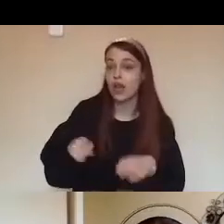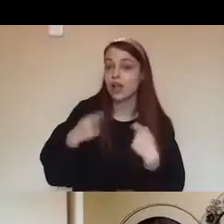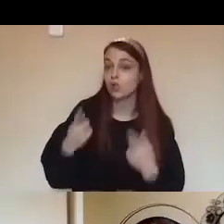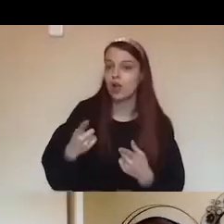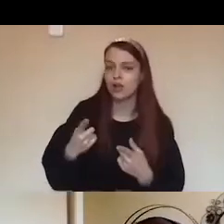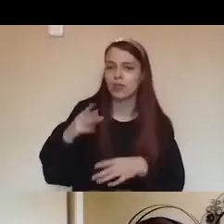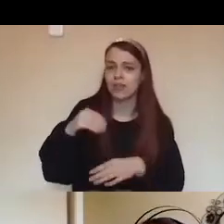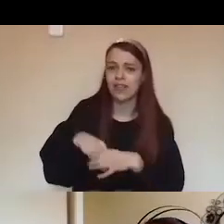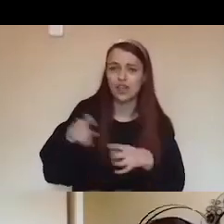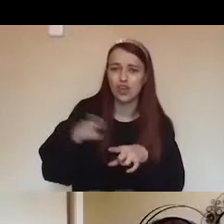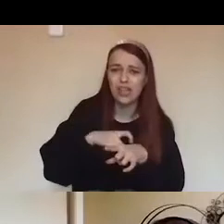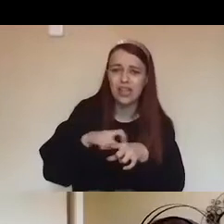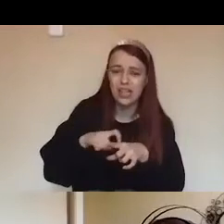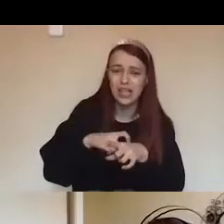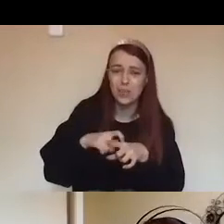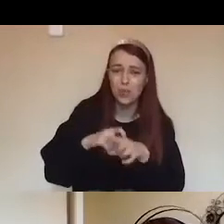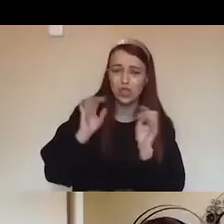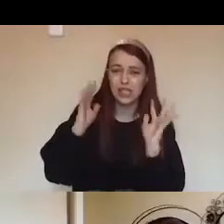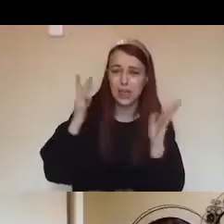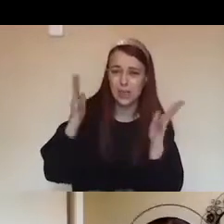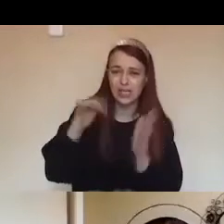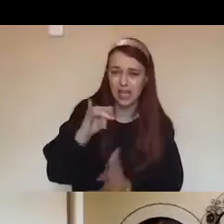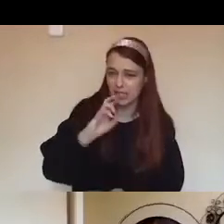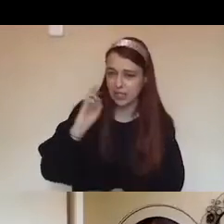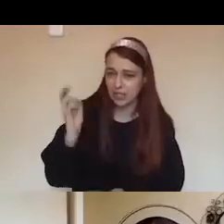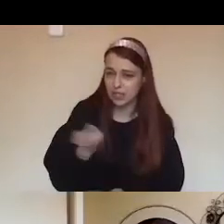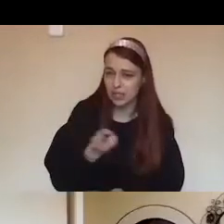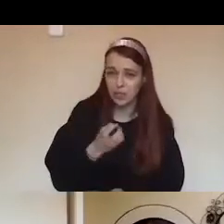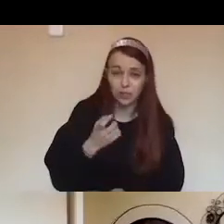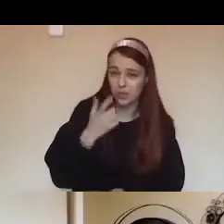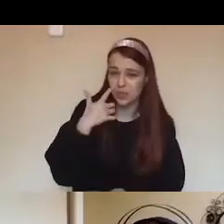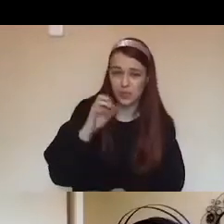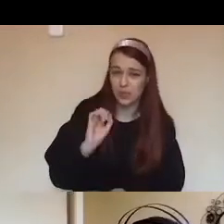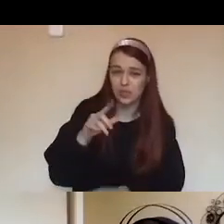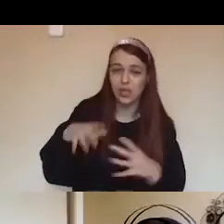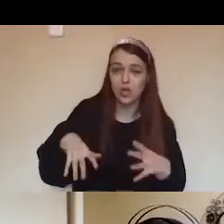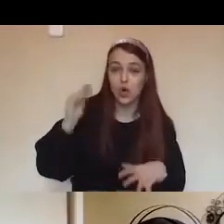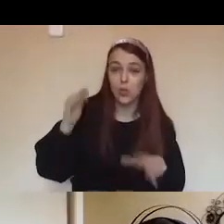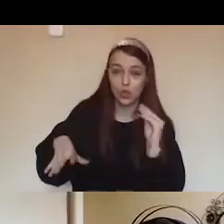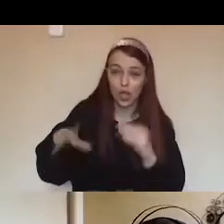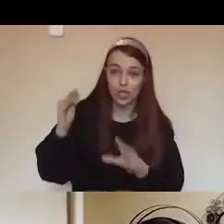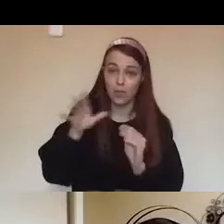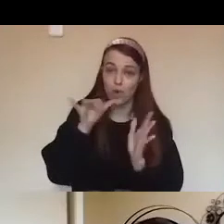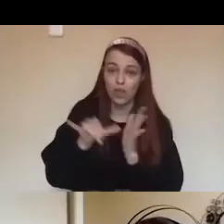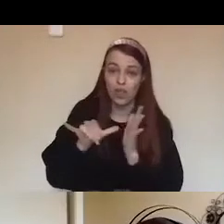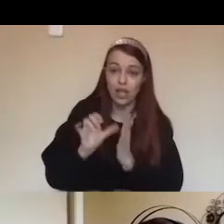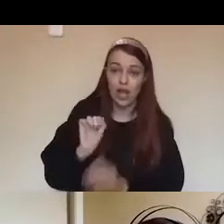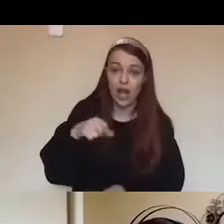muchísimos ecosistemas, pero una de sus características son las montañas, es la cordillera de los Andes.